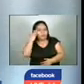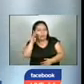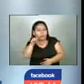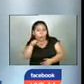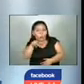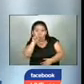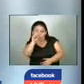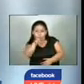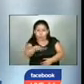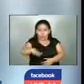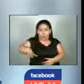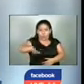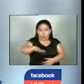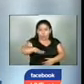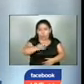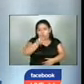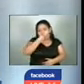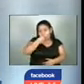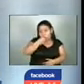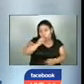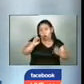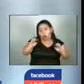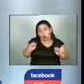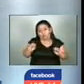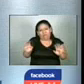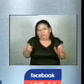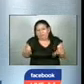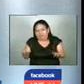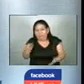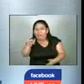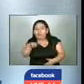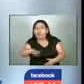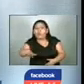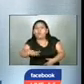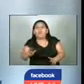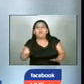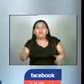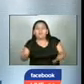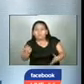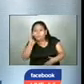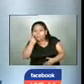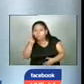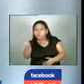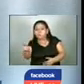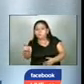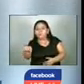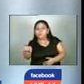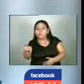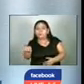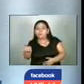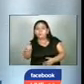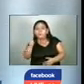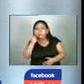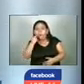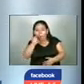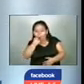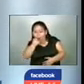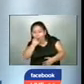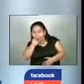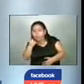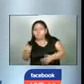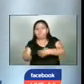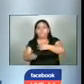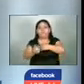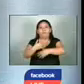trataría de un local de comida o de qué. Es lo que más o menos se logra apreciar a través del audio que nos han